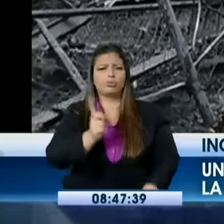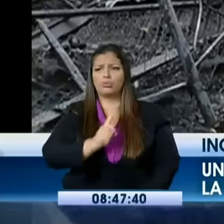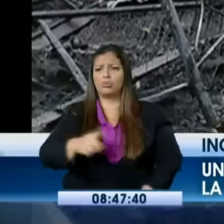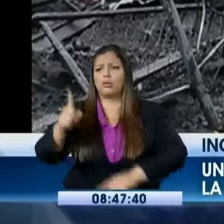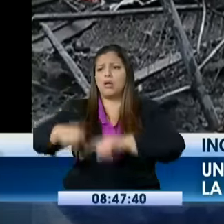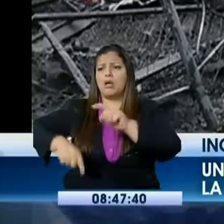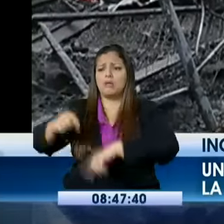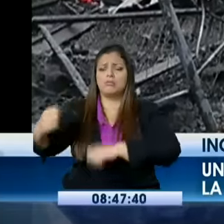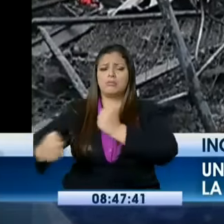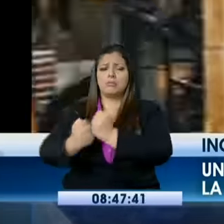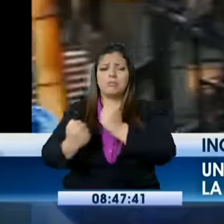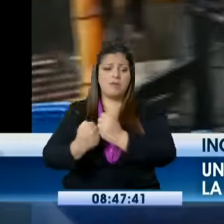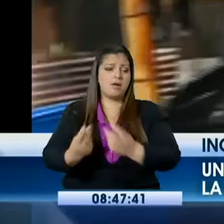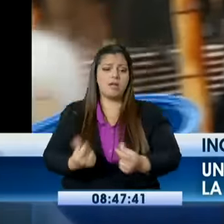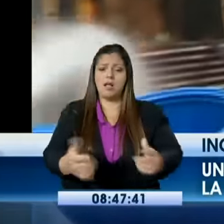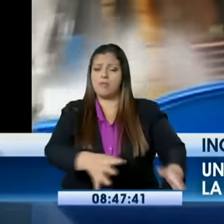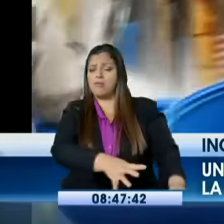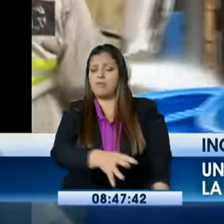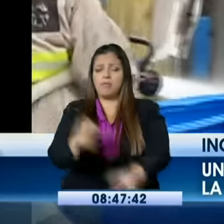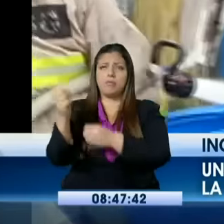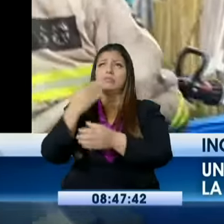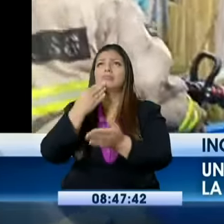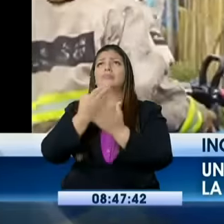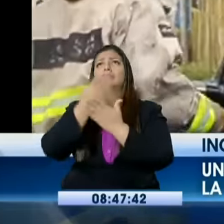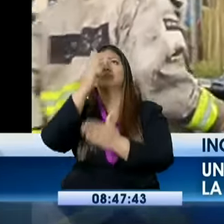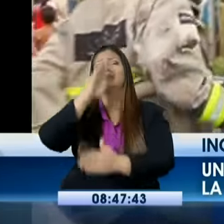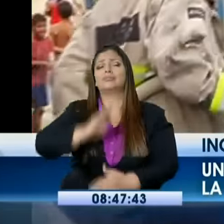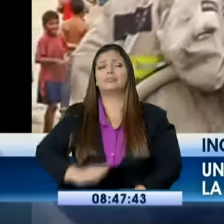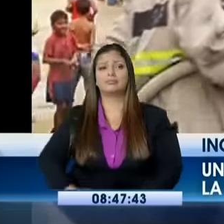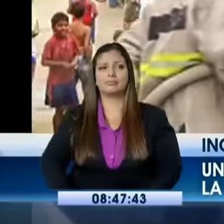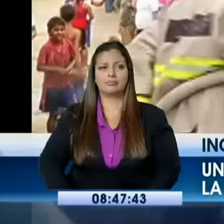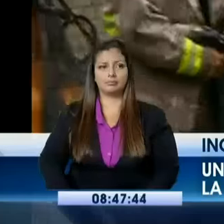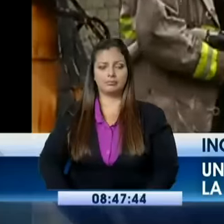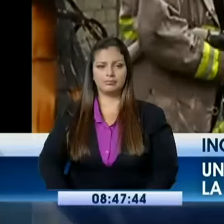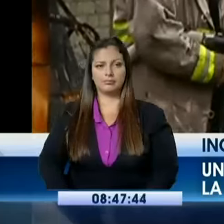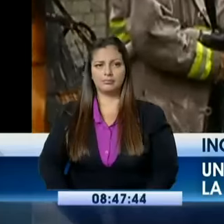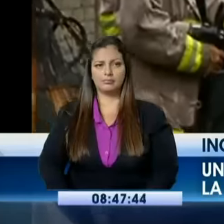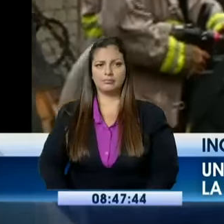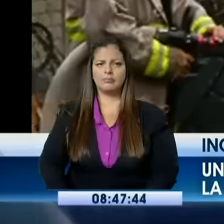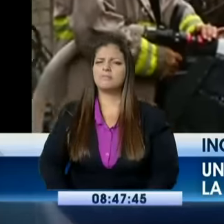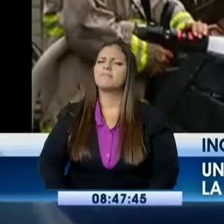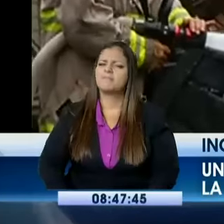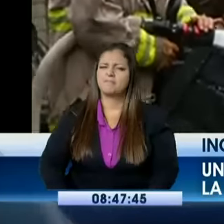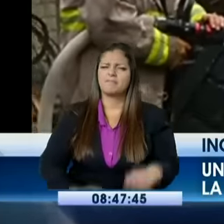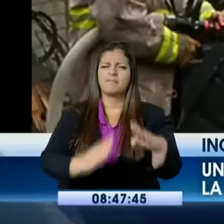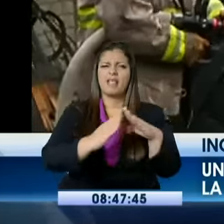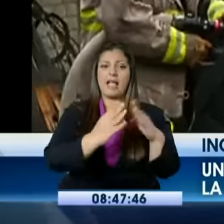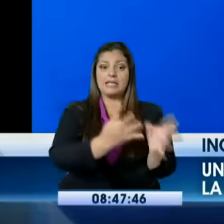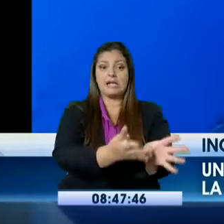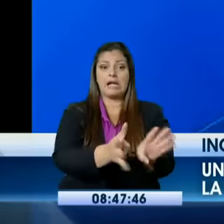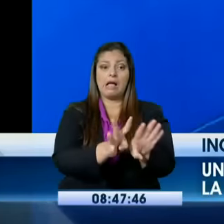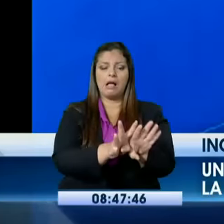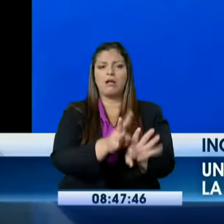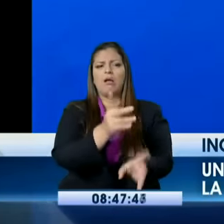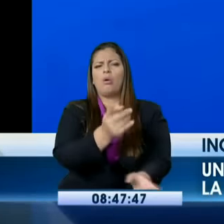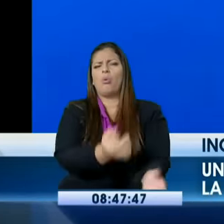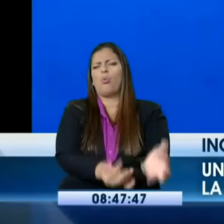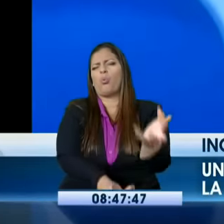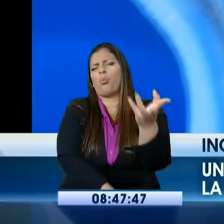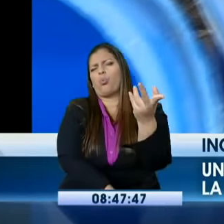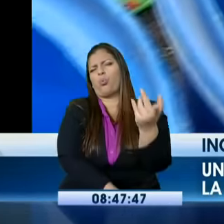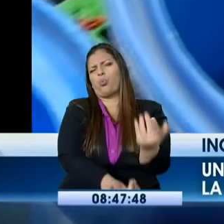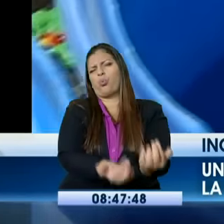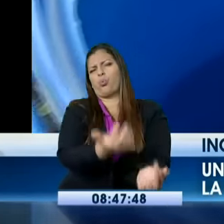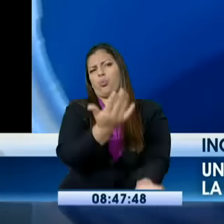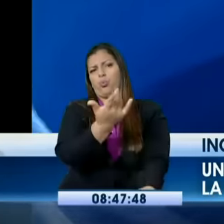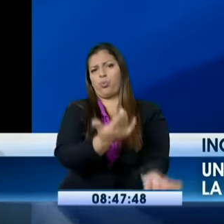Gracias a Dios, no explotó. El fuego consumió todo al interior del domicilio. Los moradores del sector debieron desprenderse del agua que habían comprado